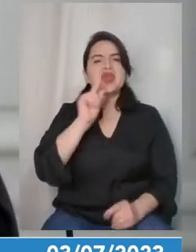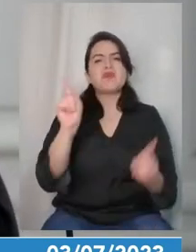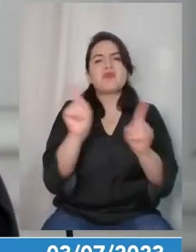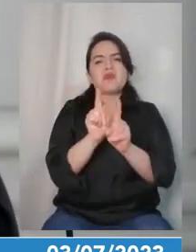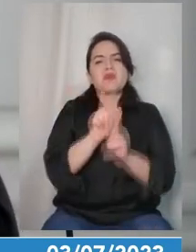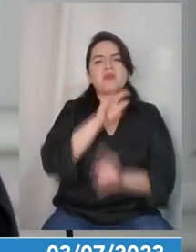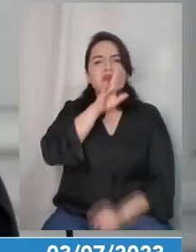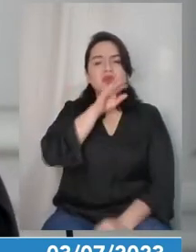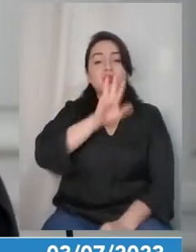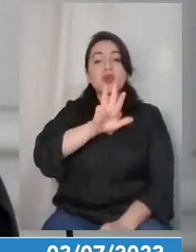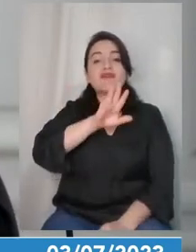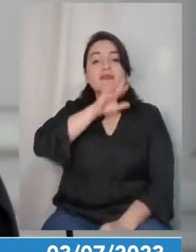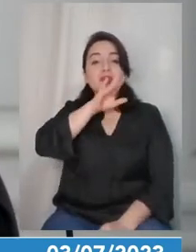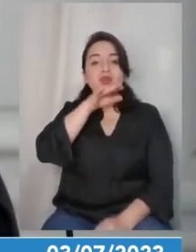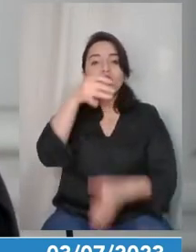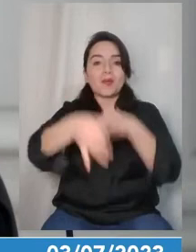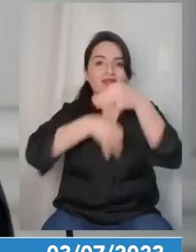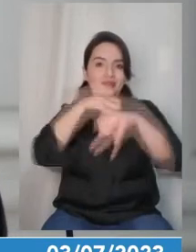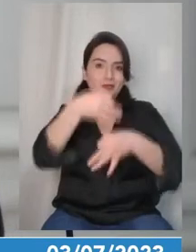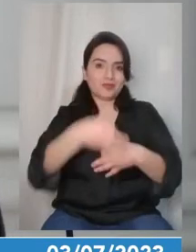hacer comentarios.